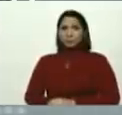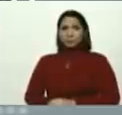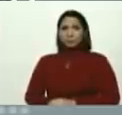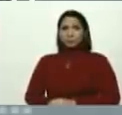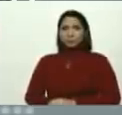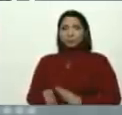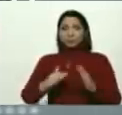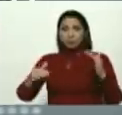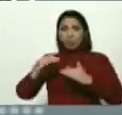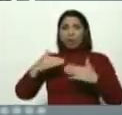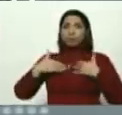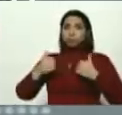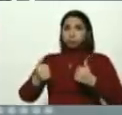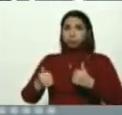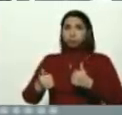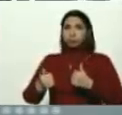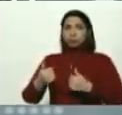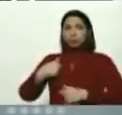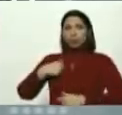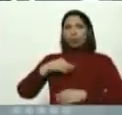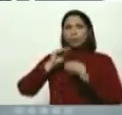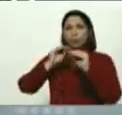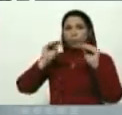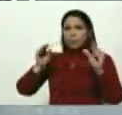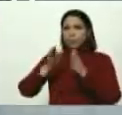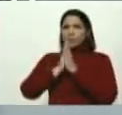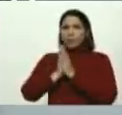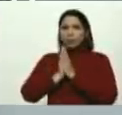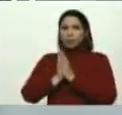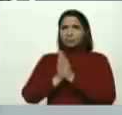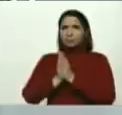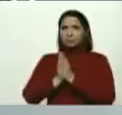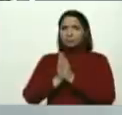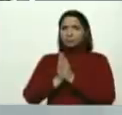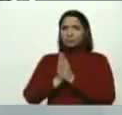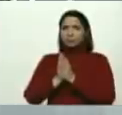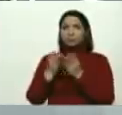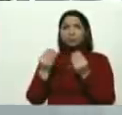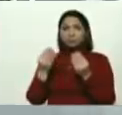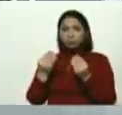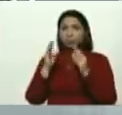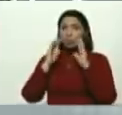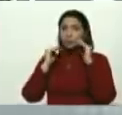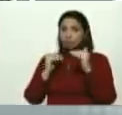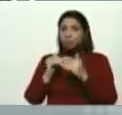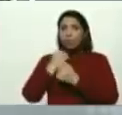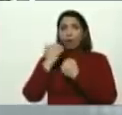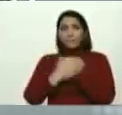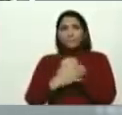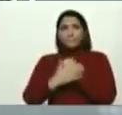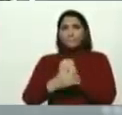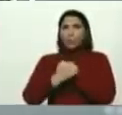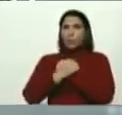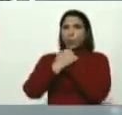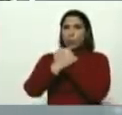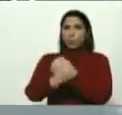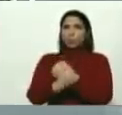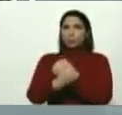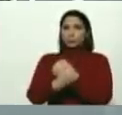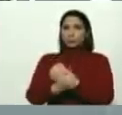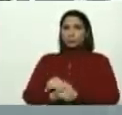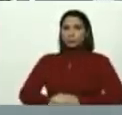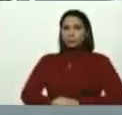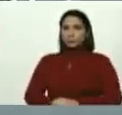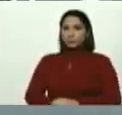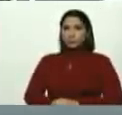máxima seguridad. Yo recomiendo, de verdad, con mucha atención y mucho amor, recomiendo